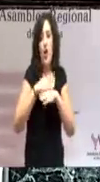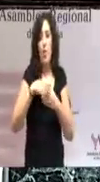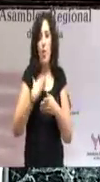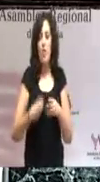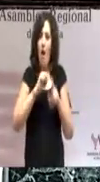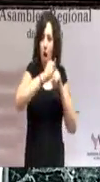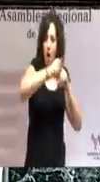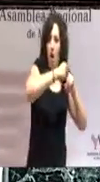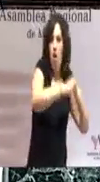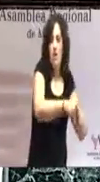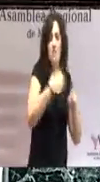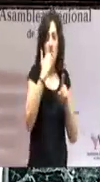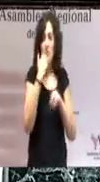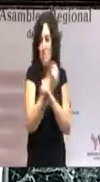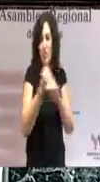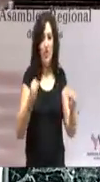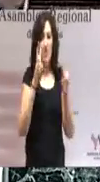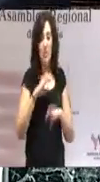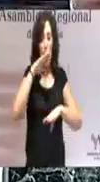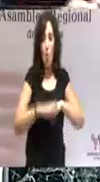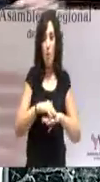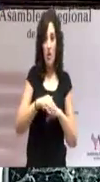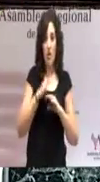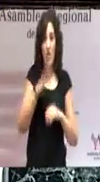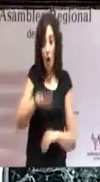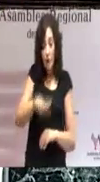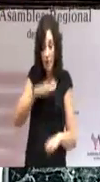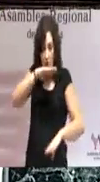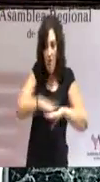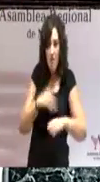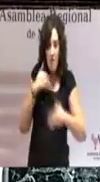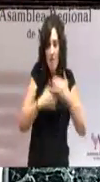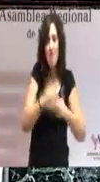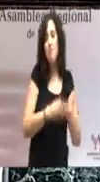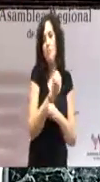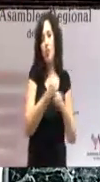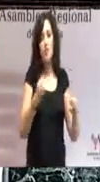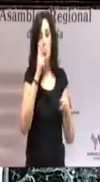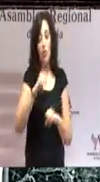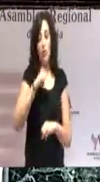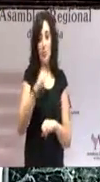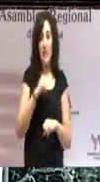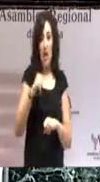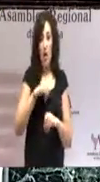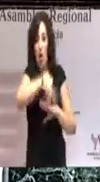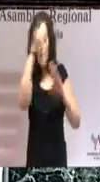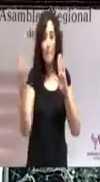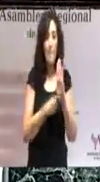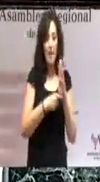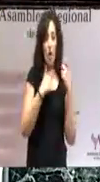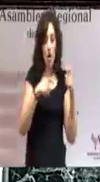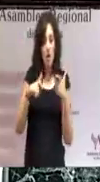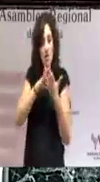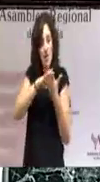Murcia con algo que era imposible de cumplir en tan solo 5 meses, como es la puesta en marcha de un hospital a pleno rendimiento. Eso,